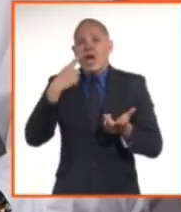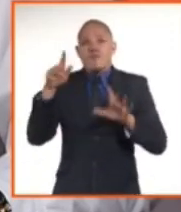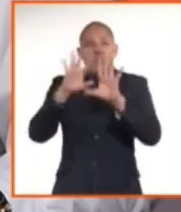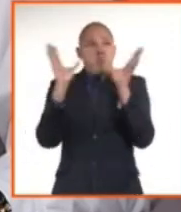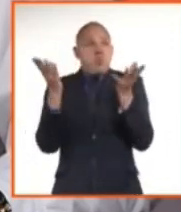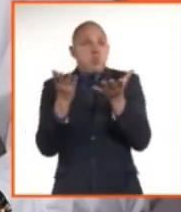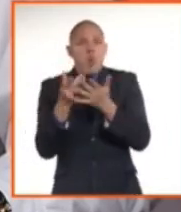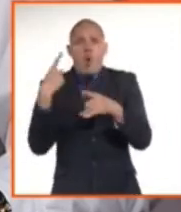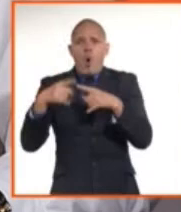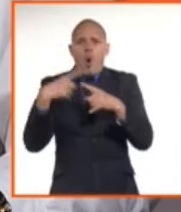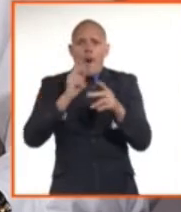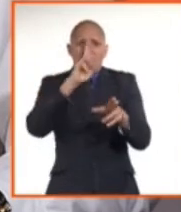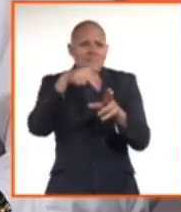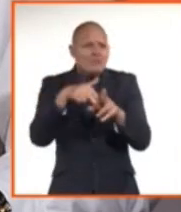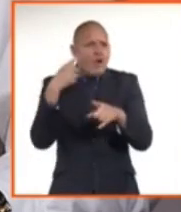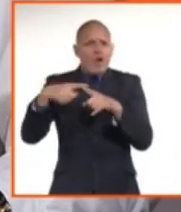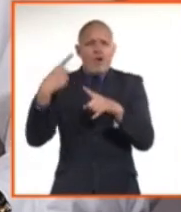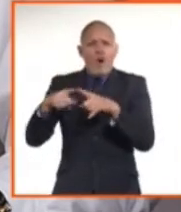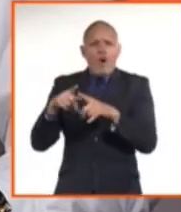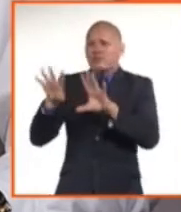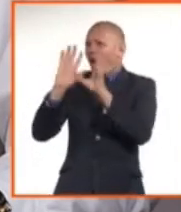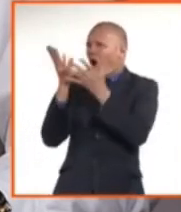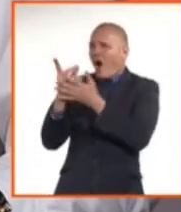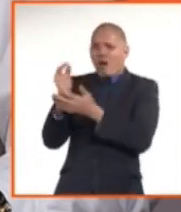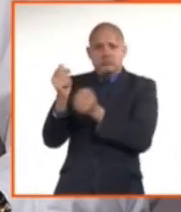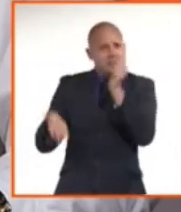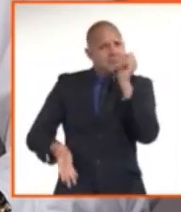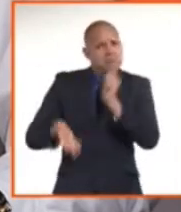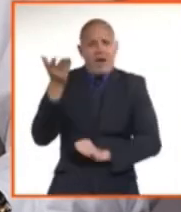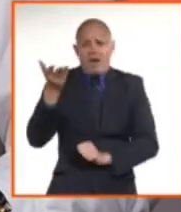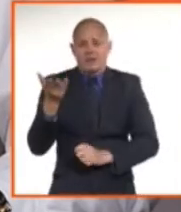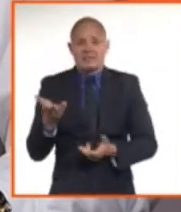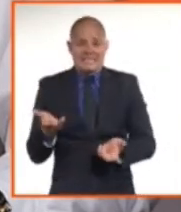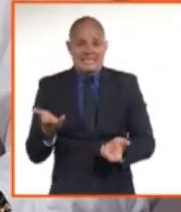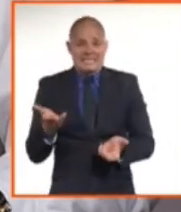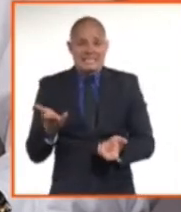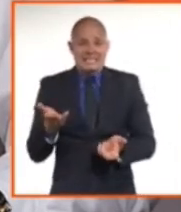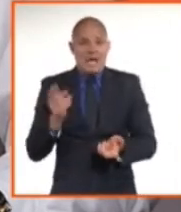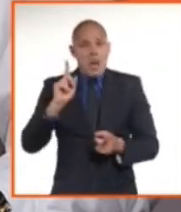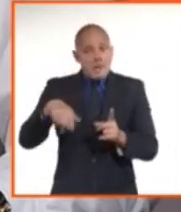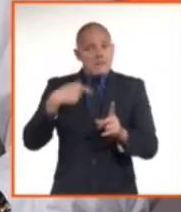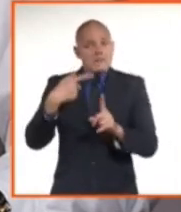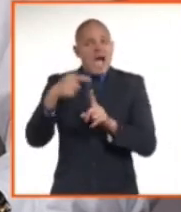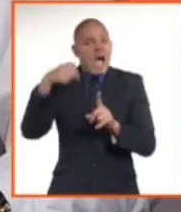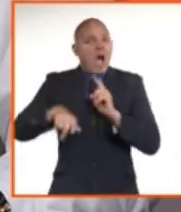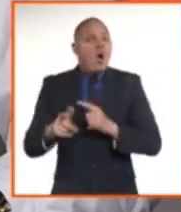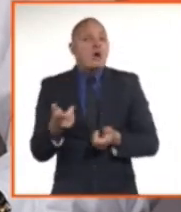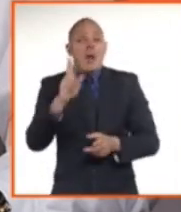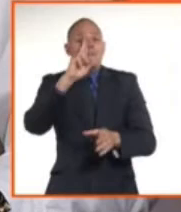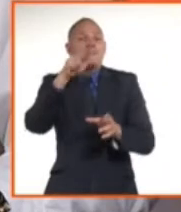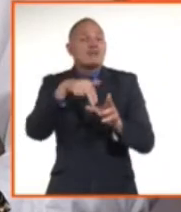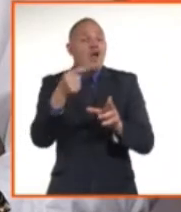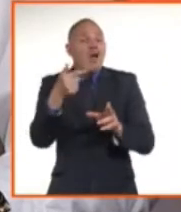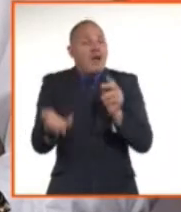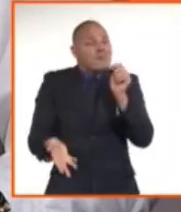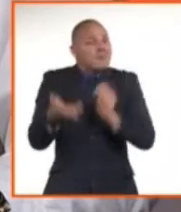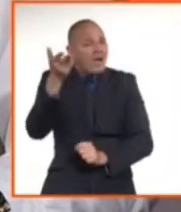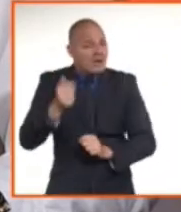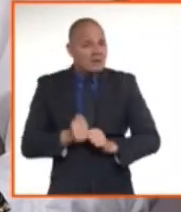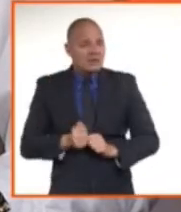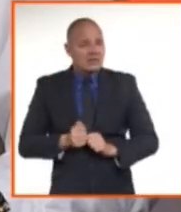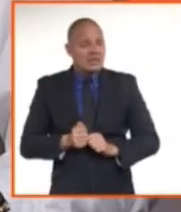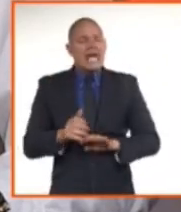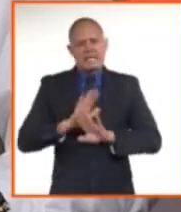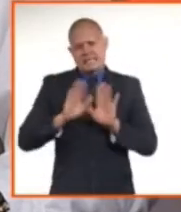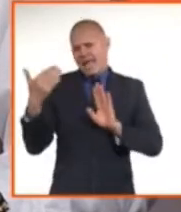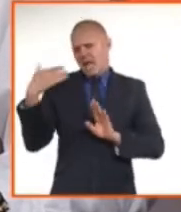primas y los materiales fundamentales y los insumos en el mercado internacional, y el aumento también de los precios del combustible, que para Cuba, como hemos explicado en